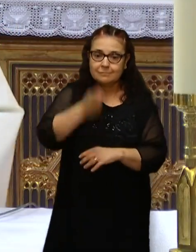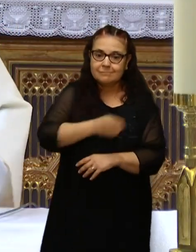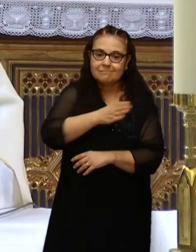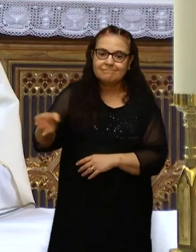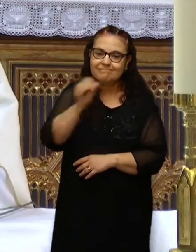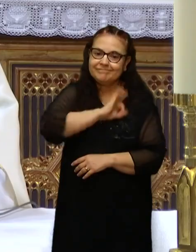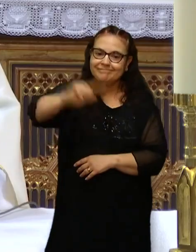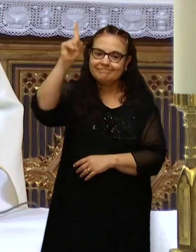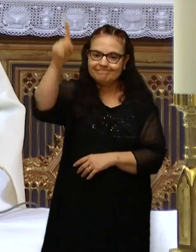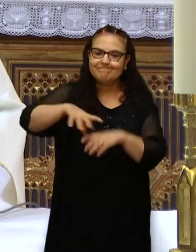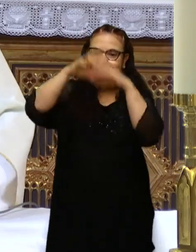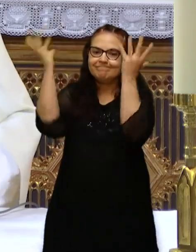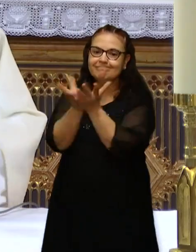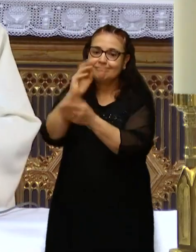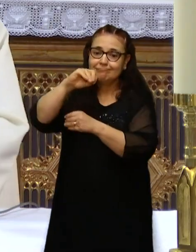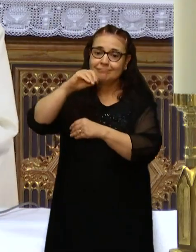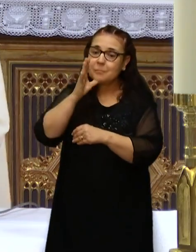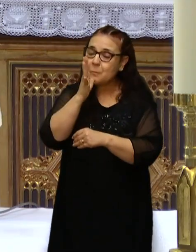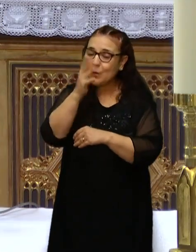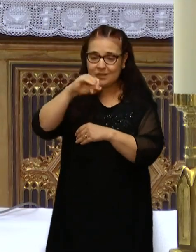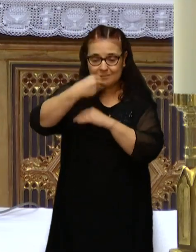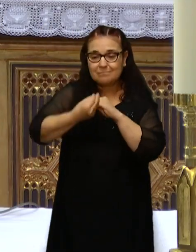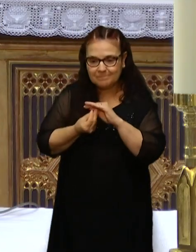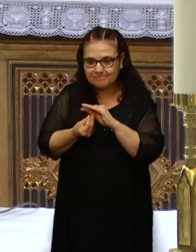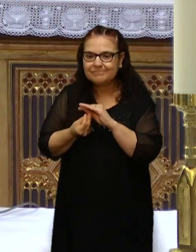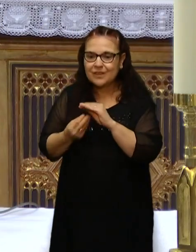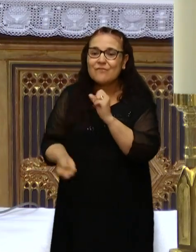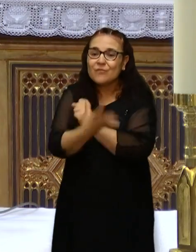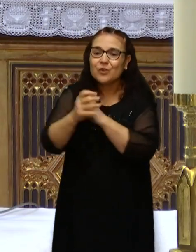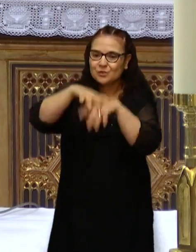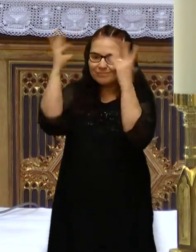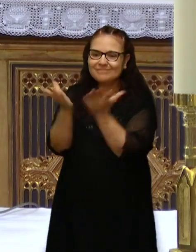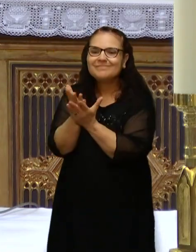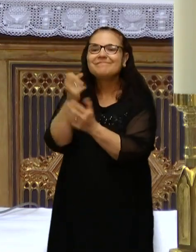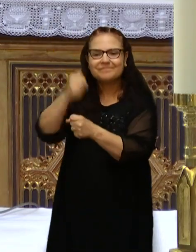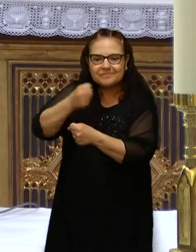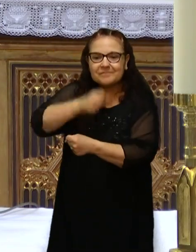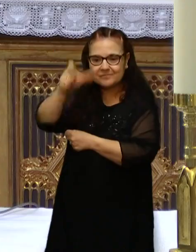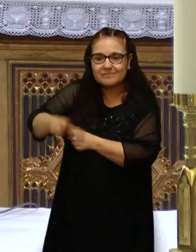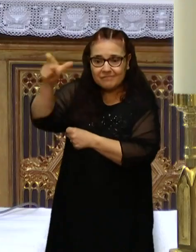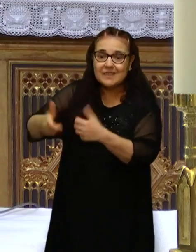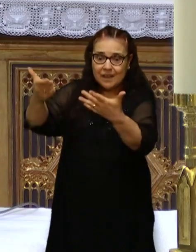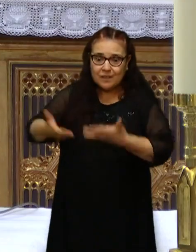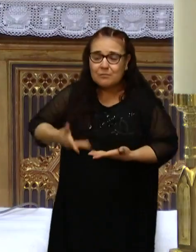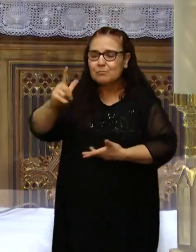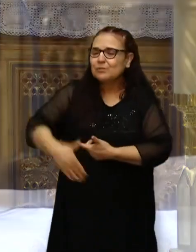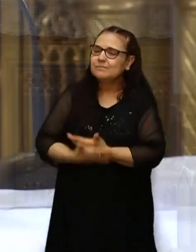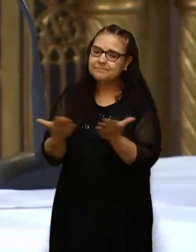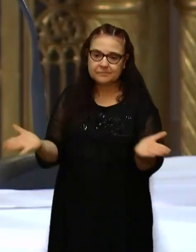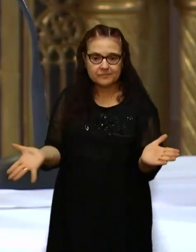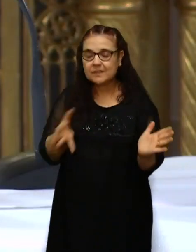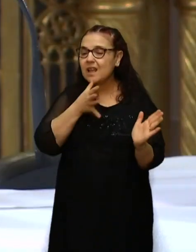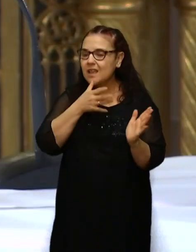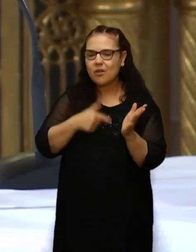Bendito sea, Señor Dios del universo, por este pan, fruto de la tierra y del trabajo del hombre, que recibimos de